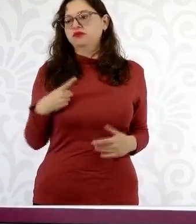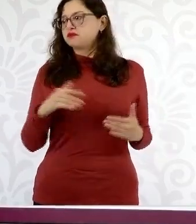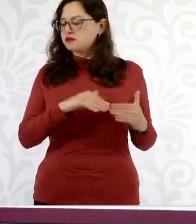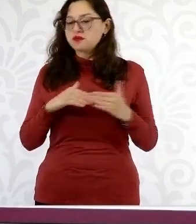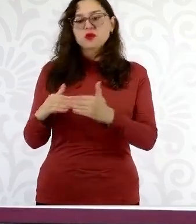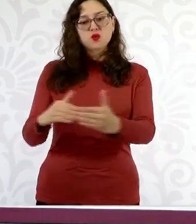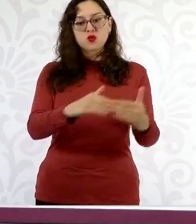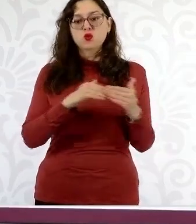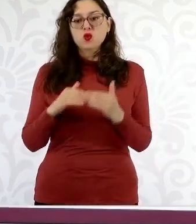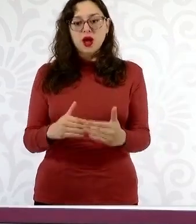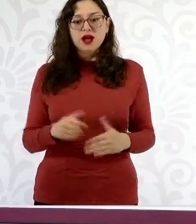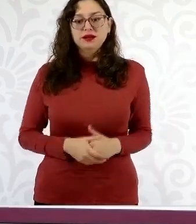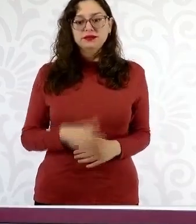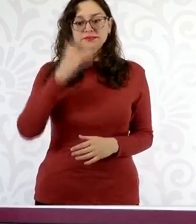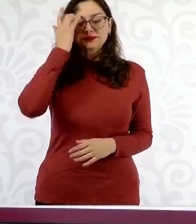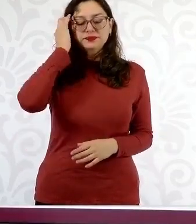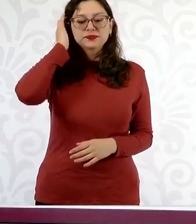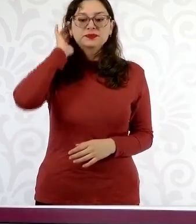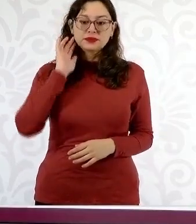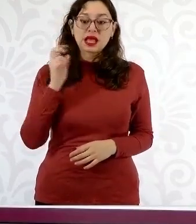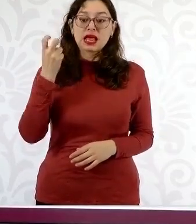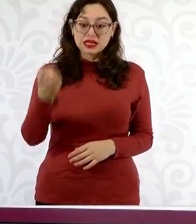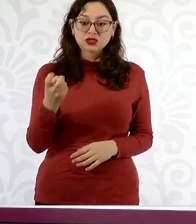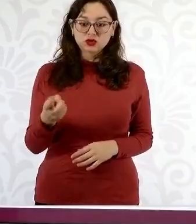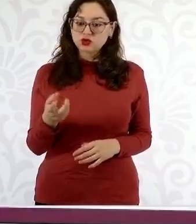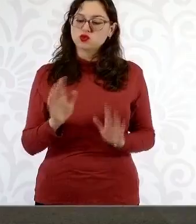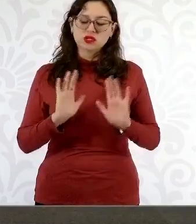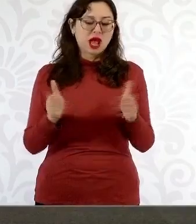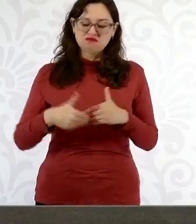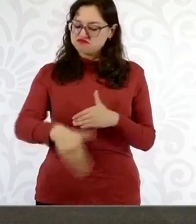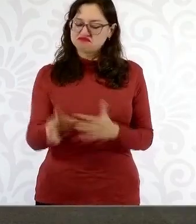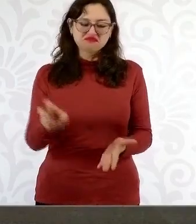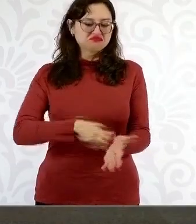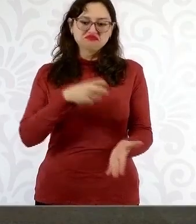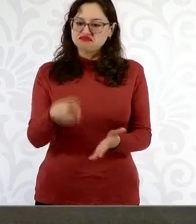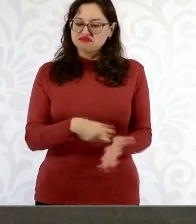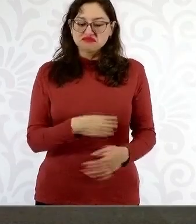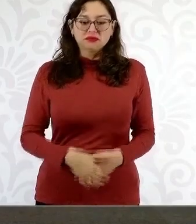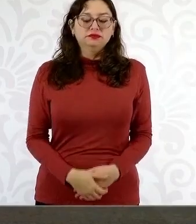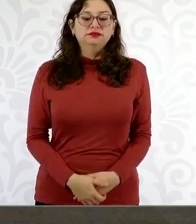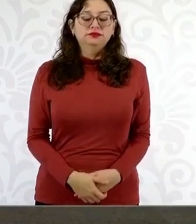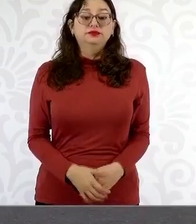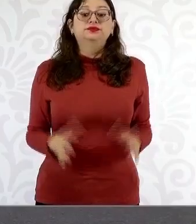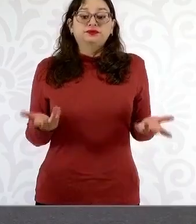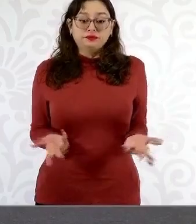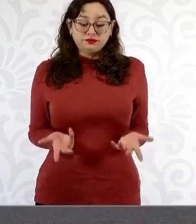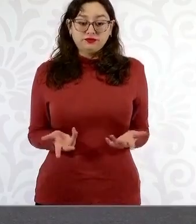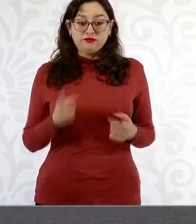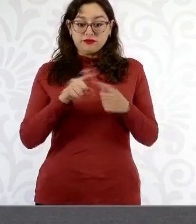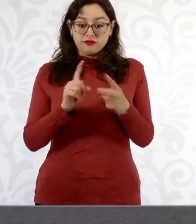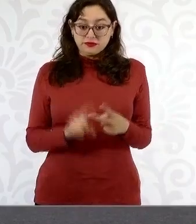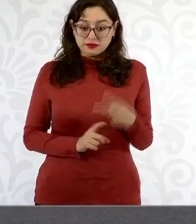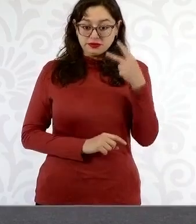ese producto terminado? Es una puerta que vamos a cerrar. Entonces, en resumen,